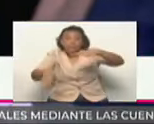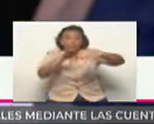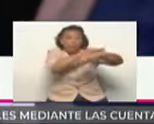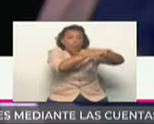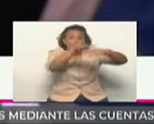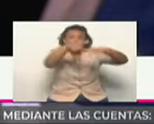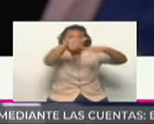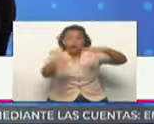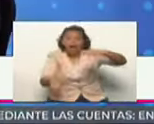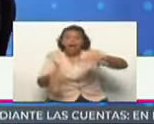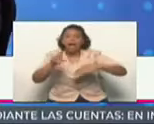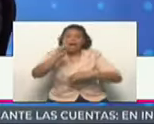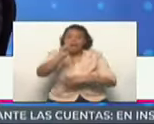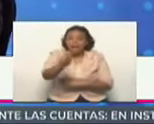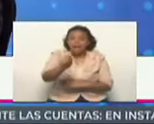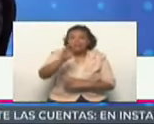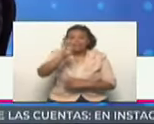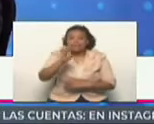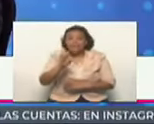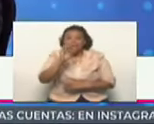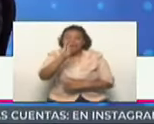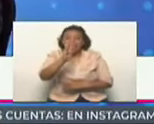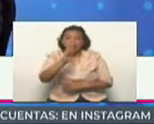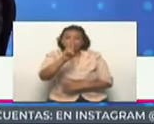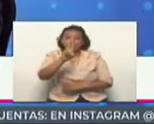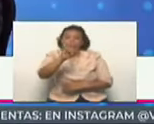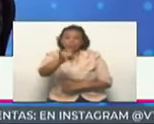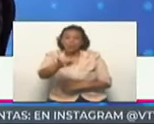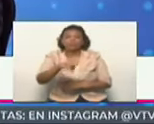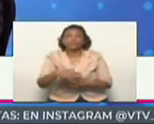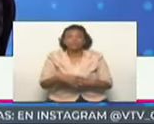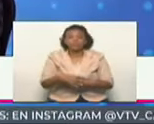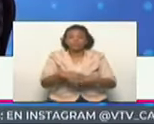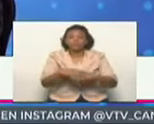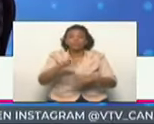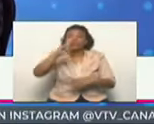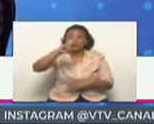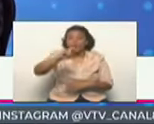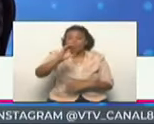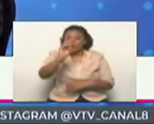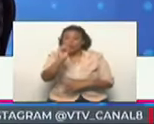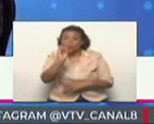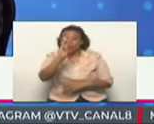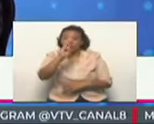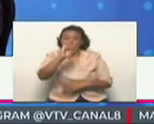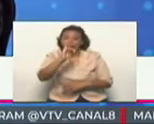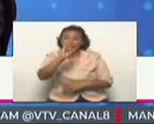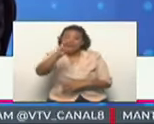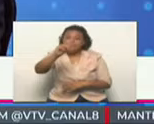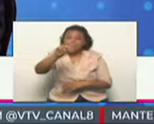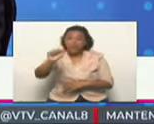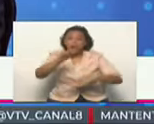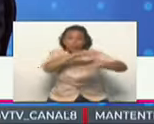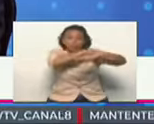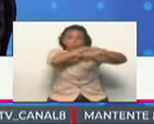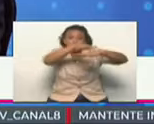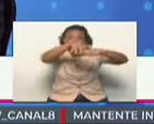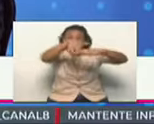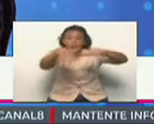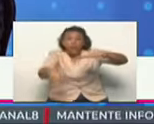¿Ah? Nosotros escalamos el Roraima. El Roraima tiene una cumbre que tiene